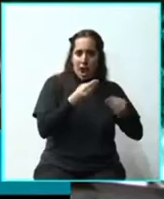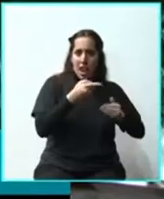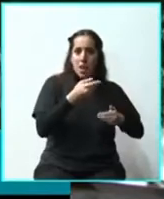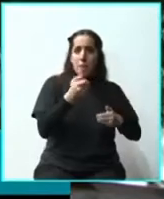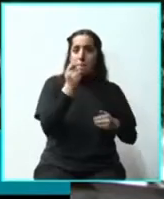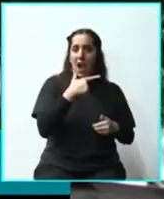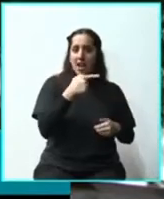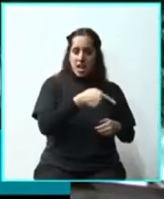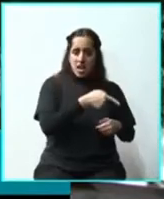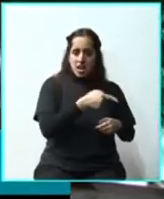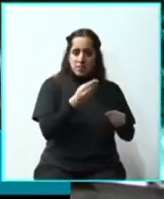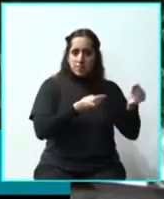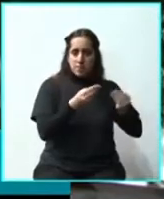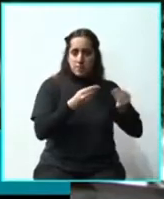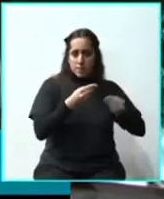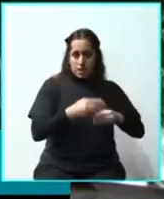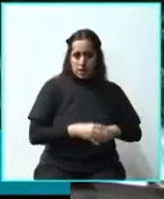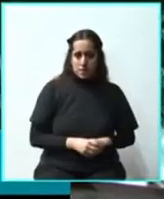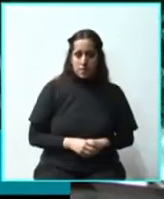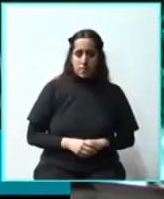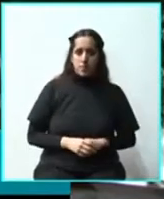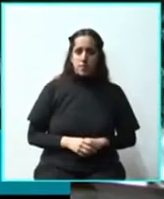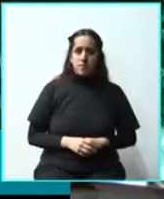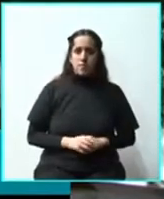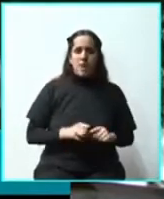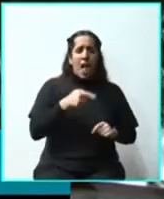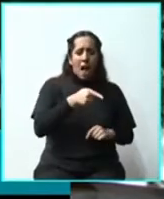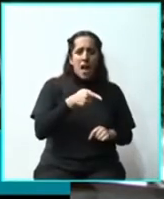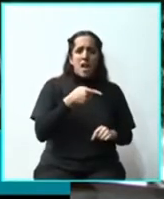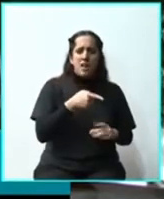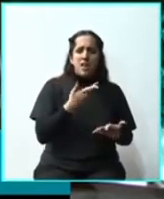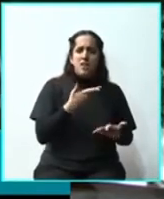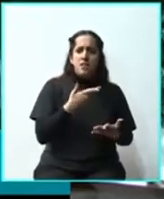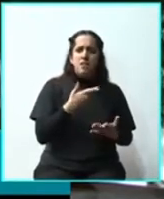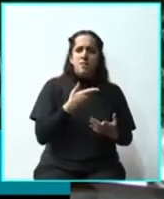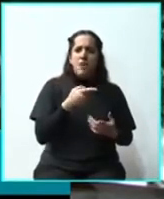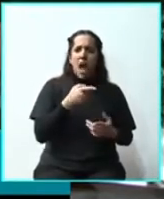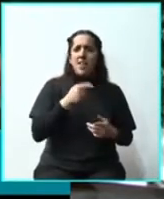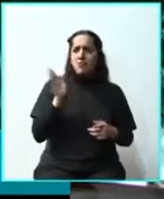Mauricio Macri, como no podía ser de otra manera. Y allí